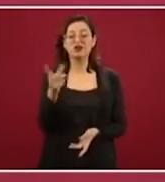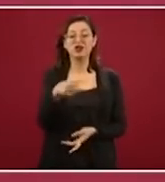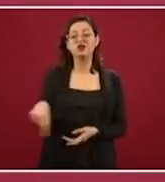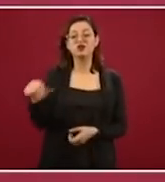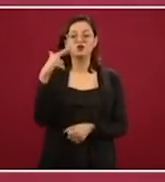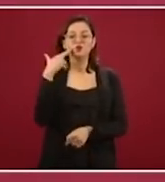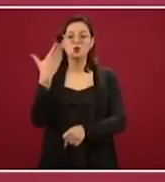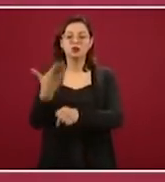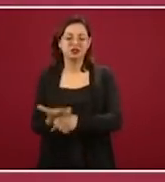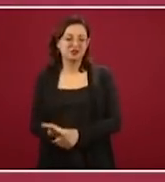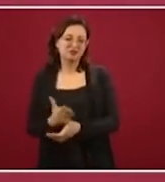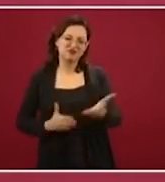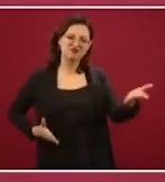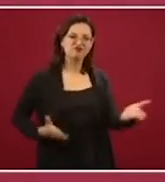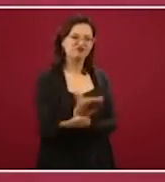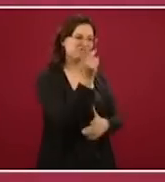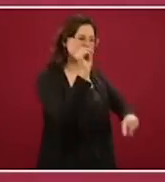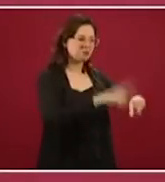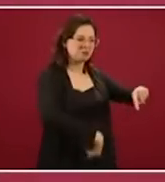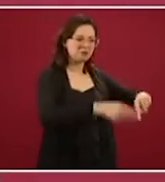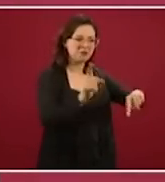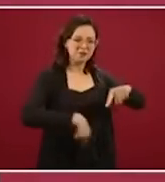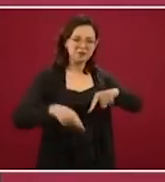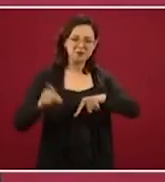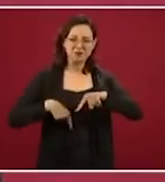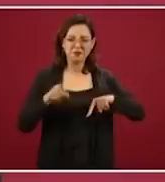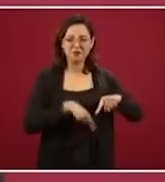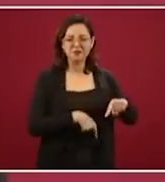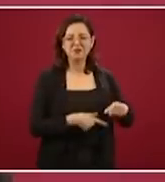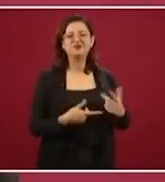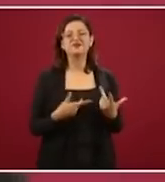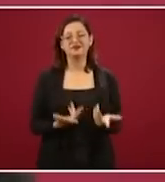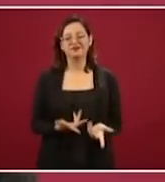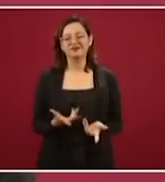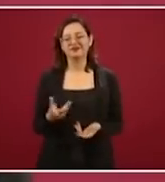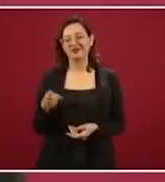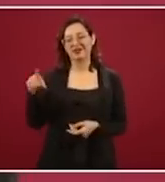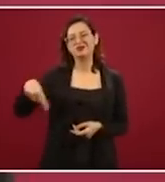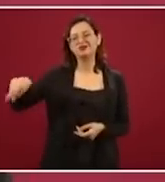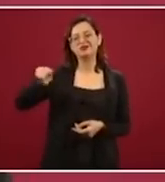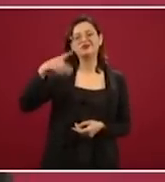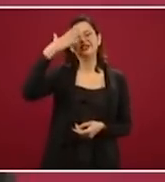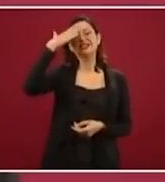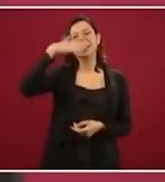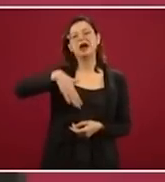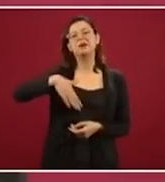de desmantelarlos y tienen